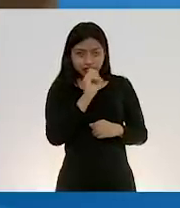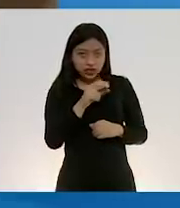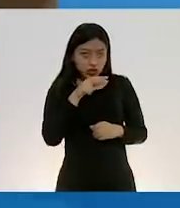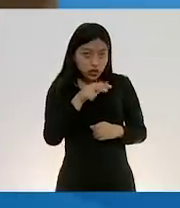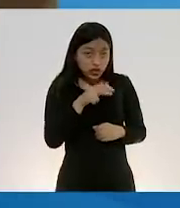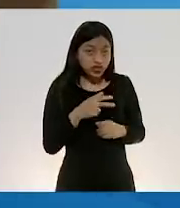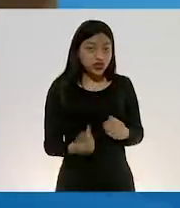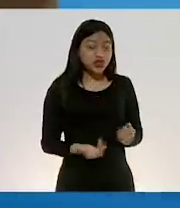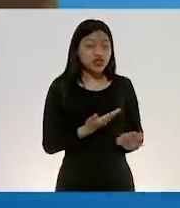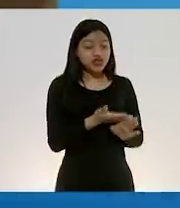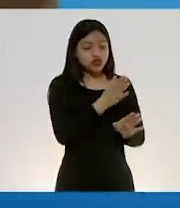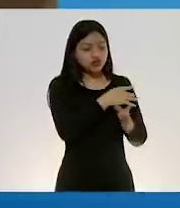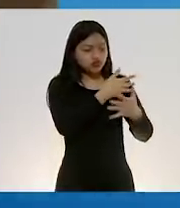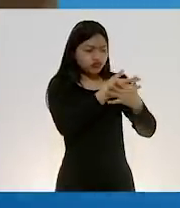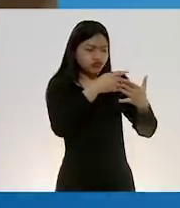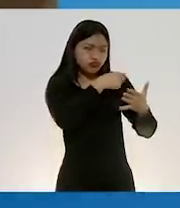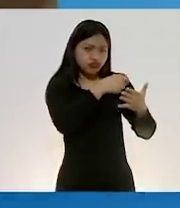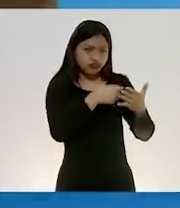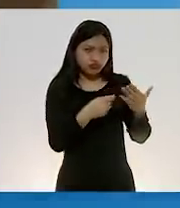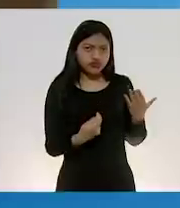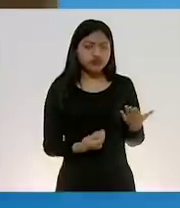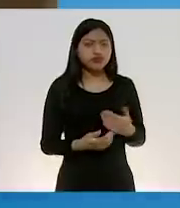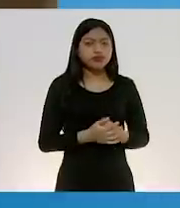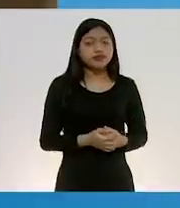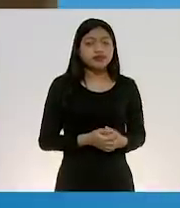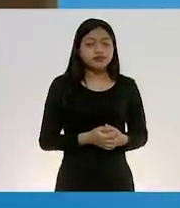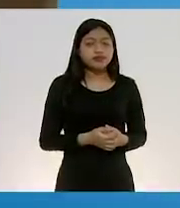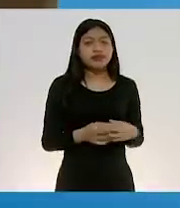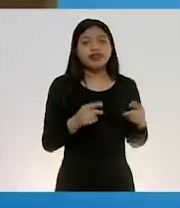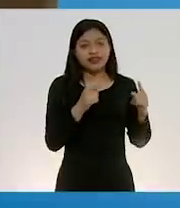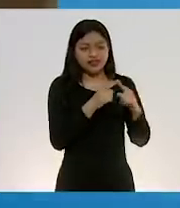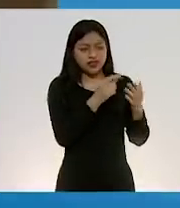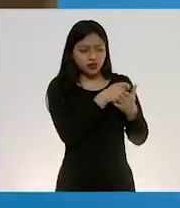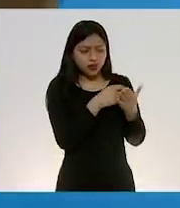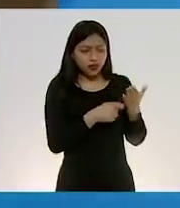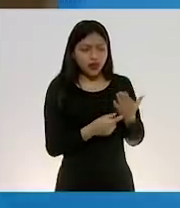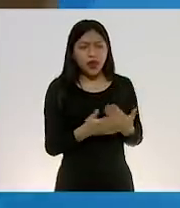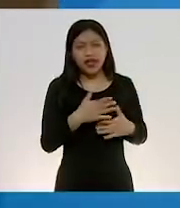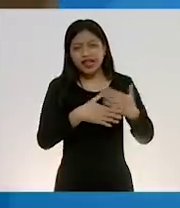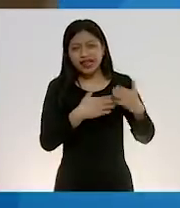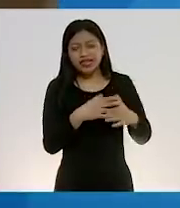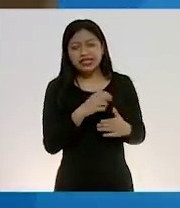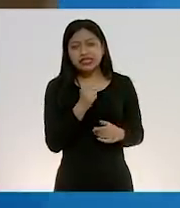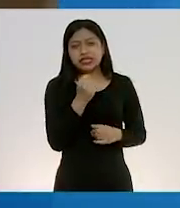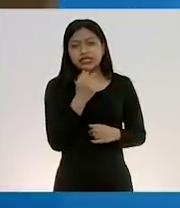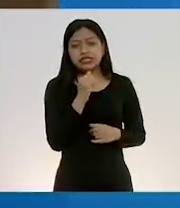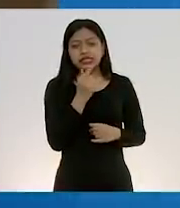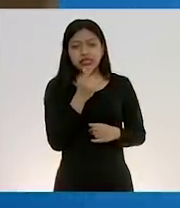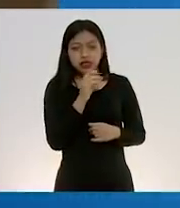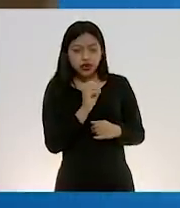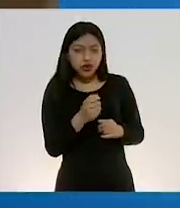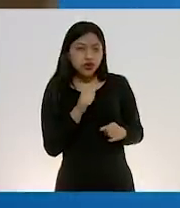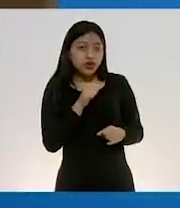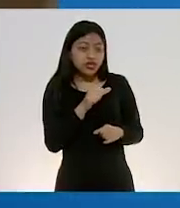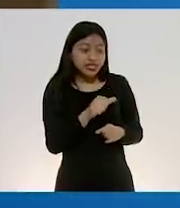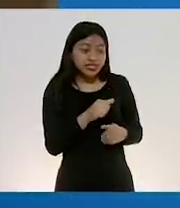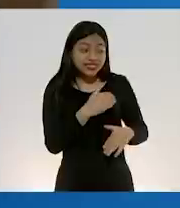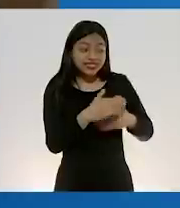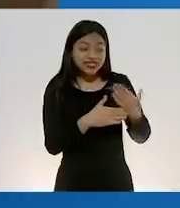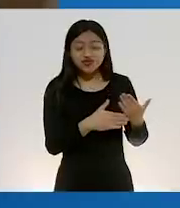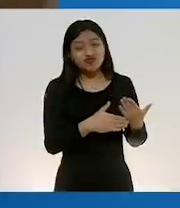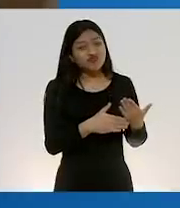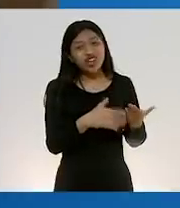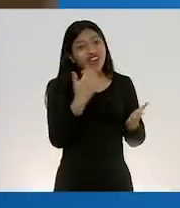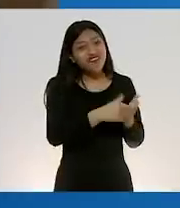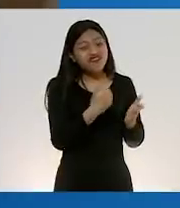de registros parroquiales a partir de alguno del siglo XVI, no son válidos, son muy